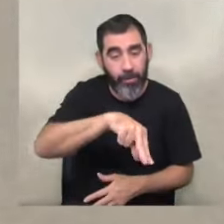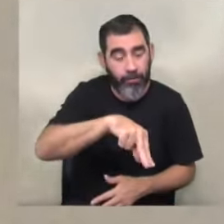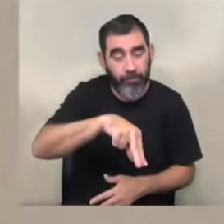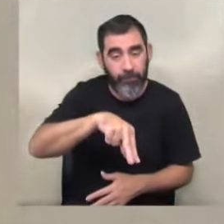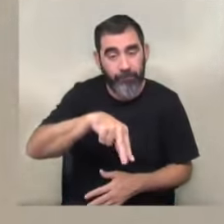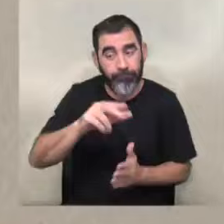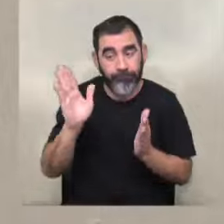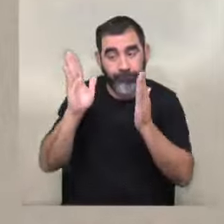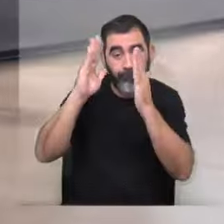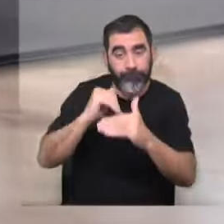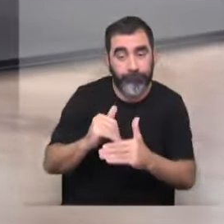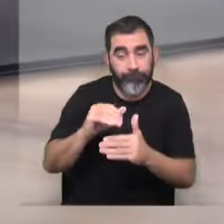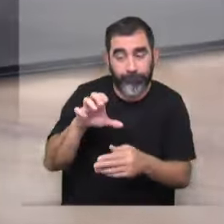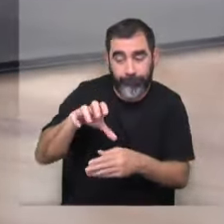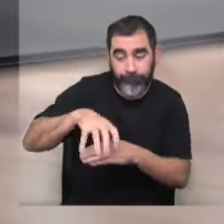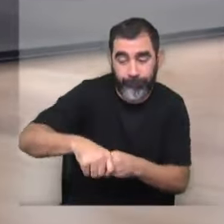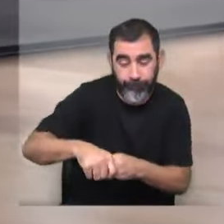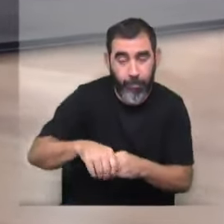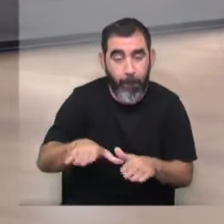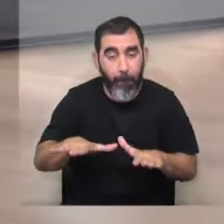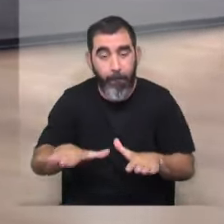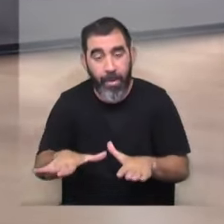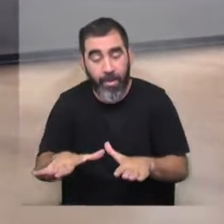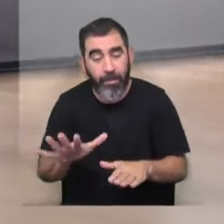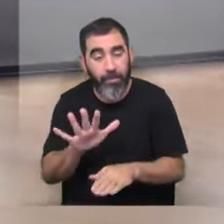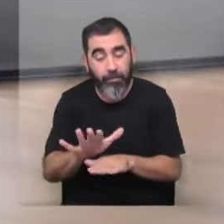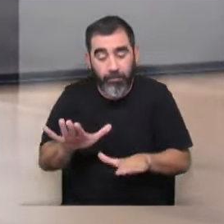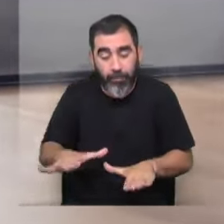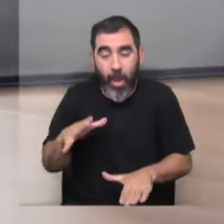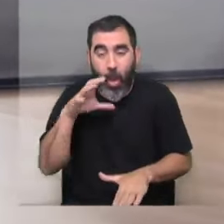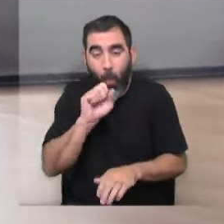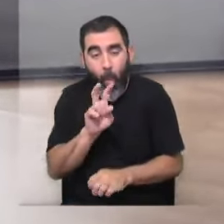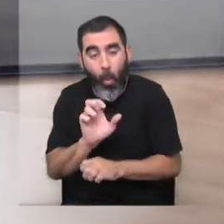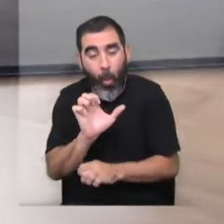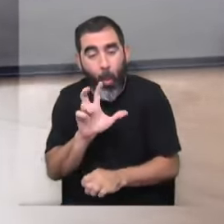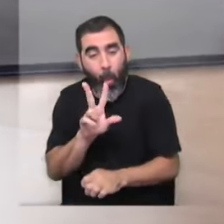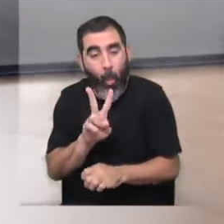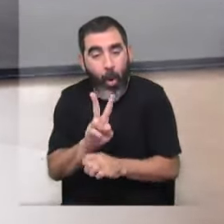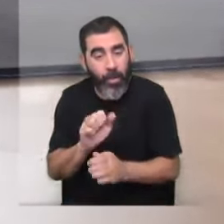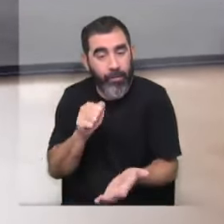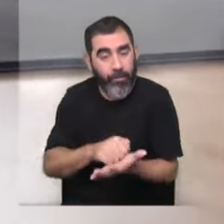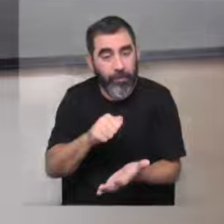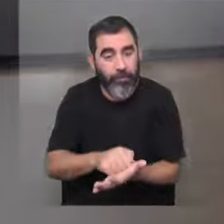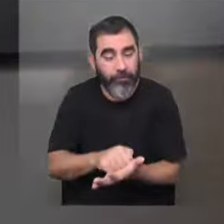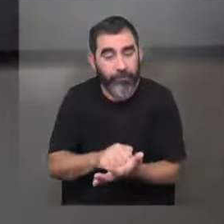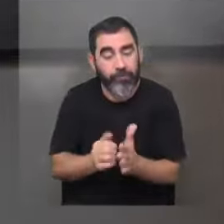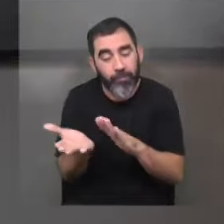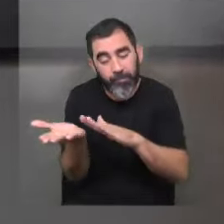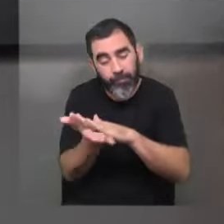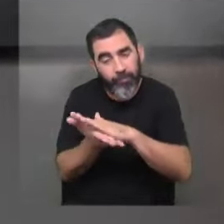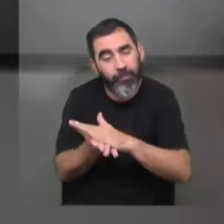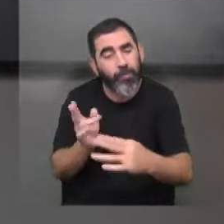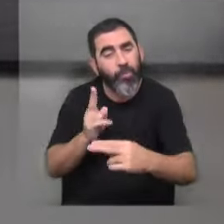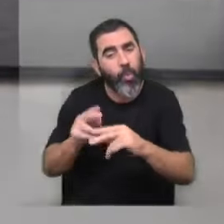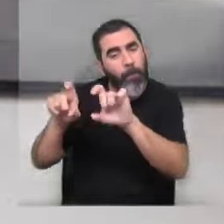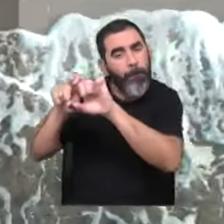la capacidad de prensión del pie a un, digamos, sostén más firme. Hay, digamos, una fibra en la planta del pie que se llama